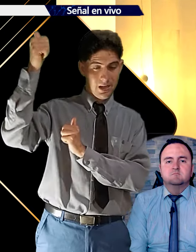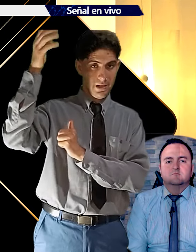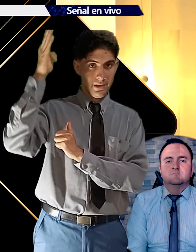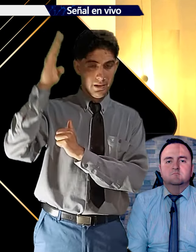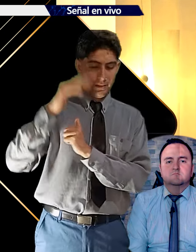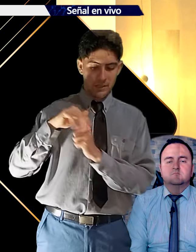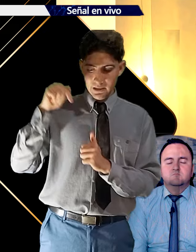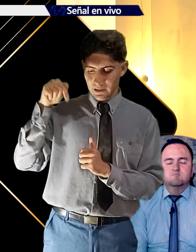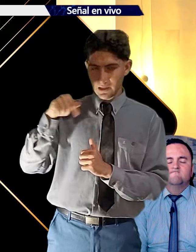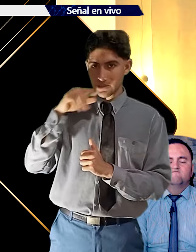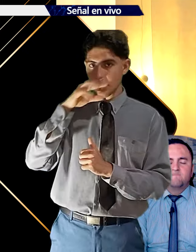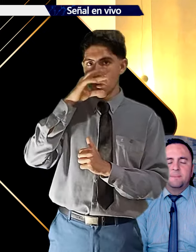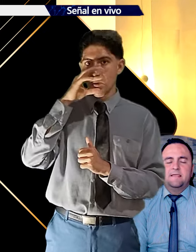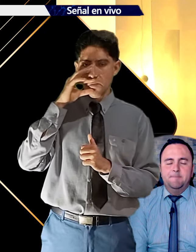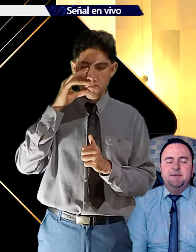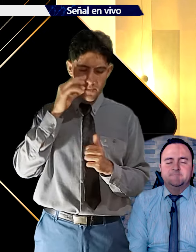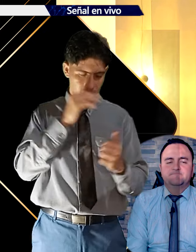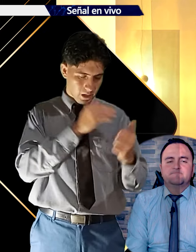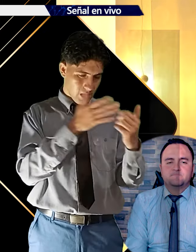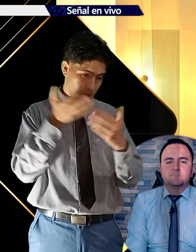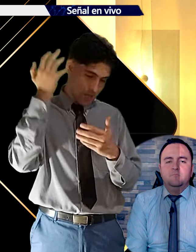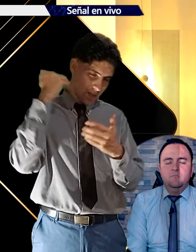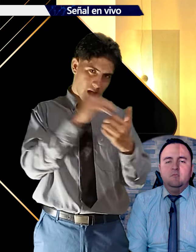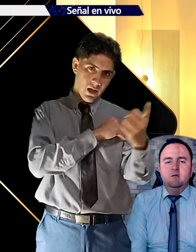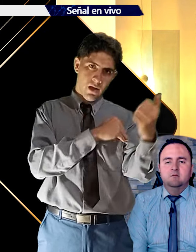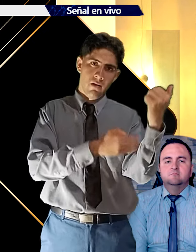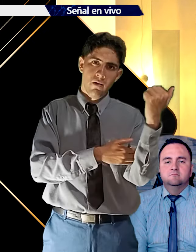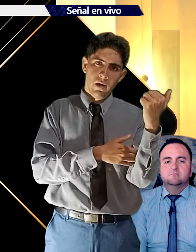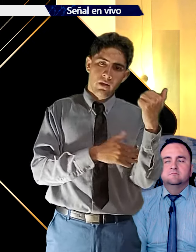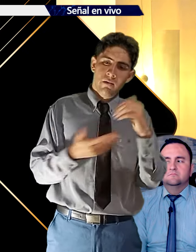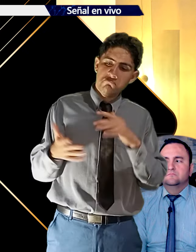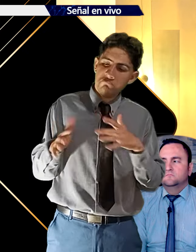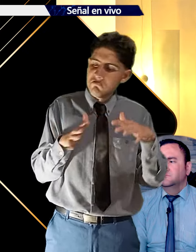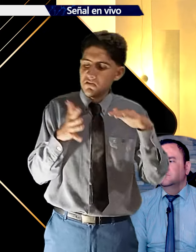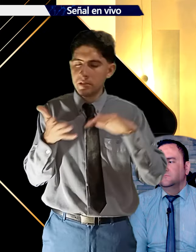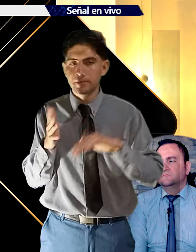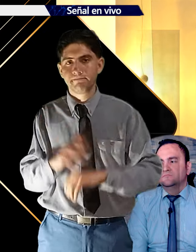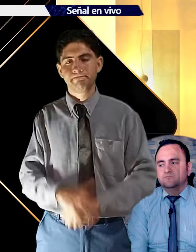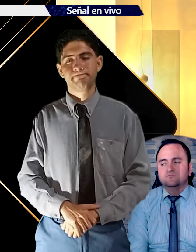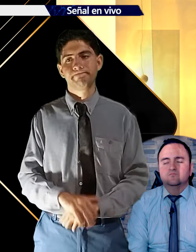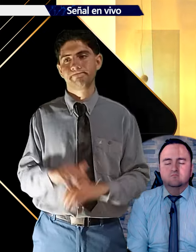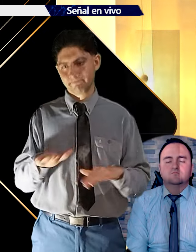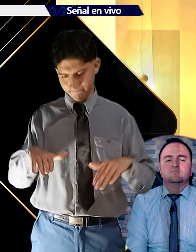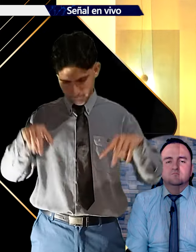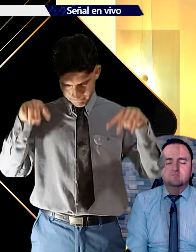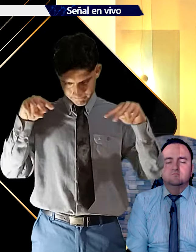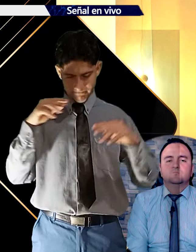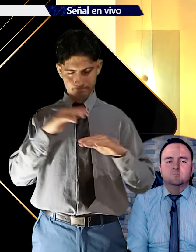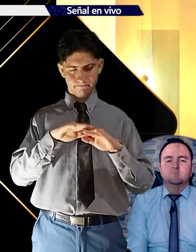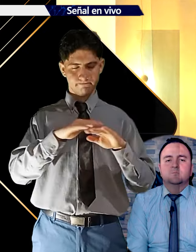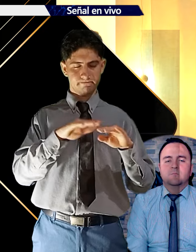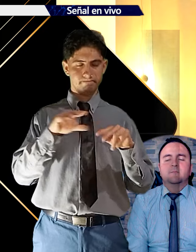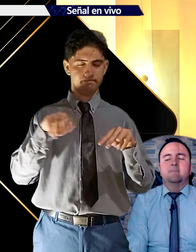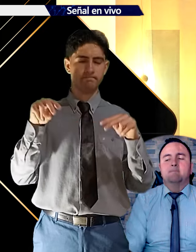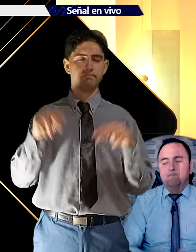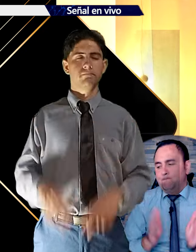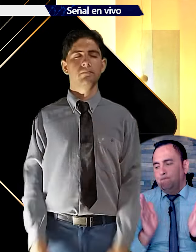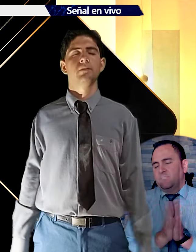hizo que se apartara de Dios. Y el león terminó aplastado por unas paredes y burlado por sus